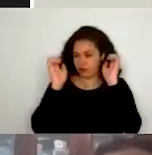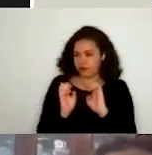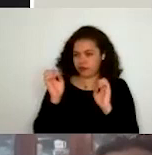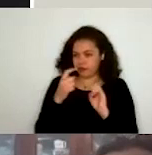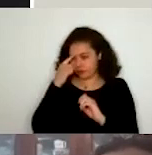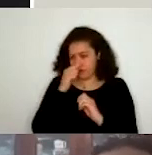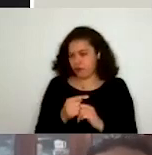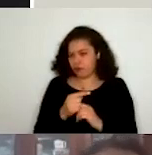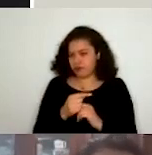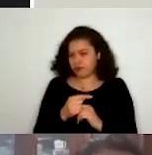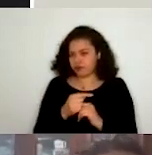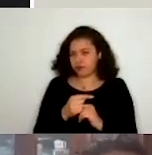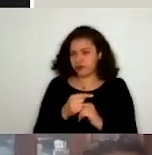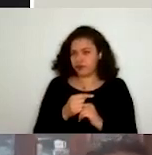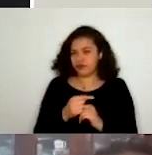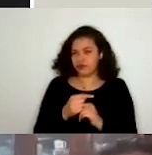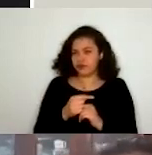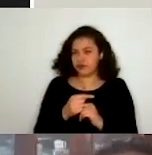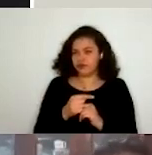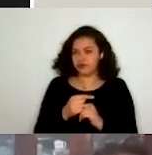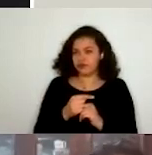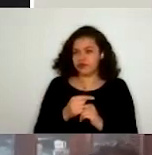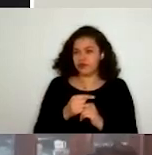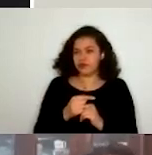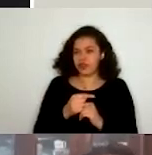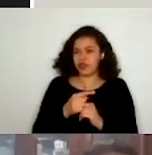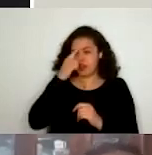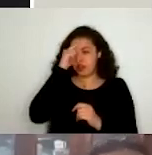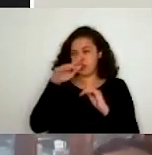los que les son aplicables los presentes términos de referencia.